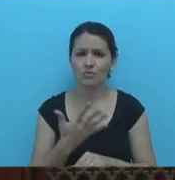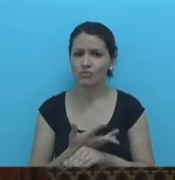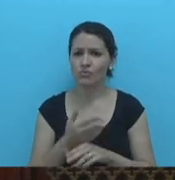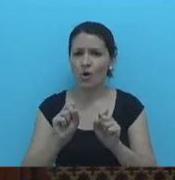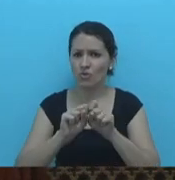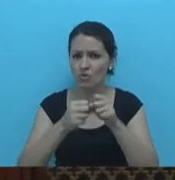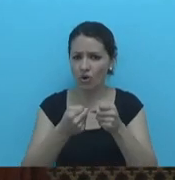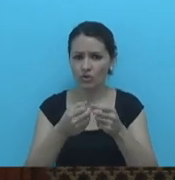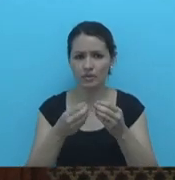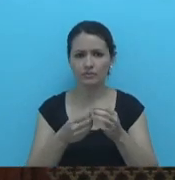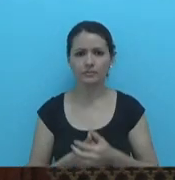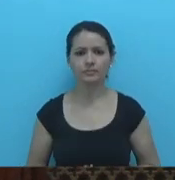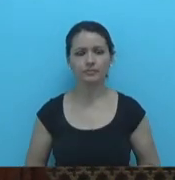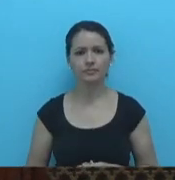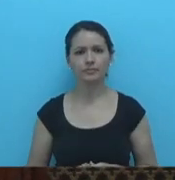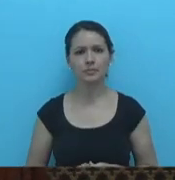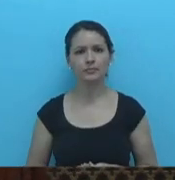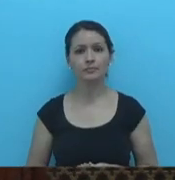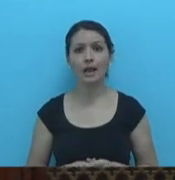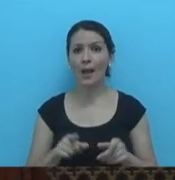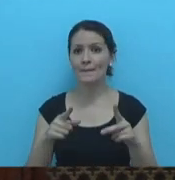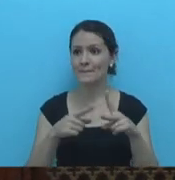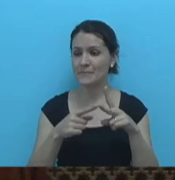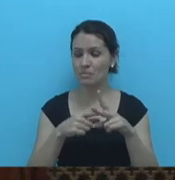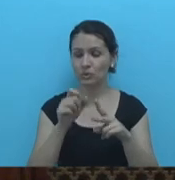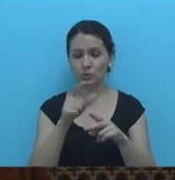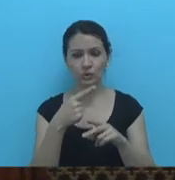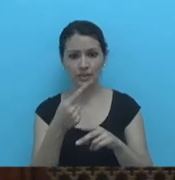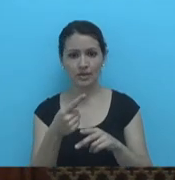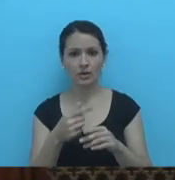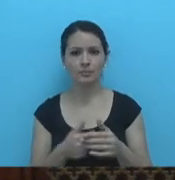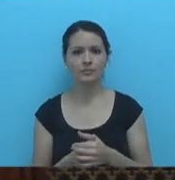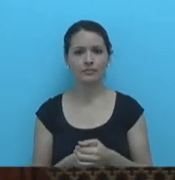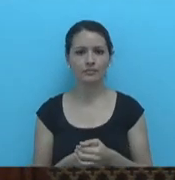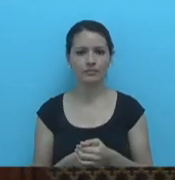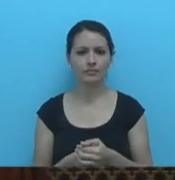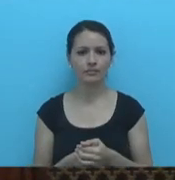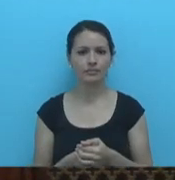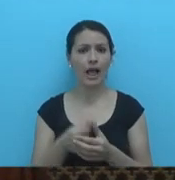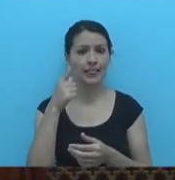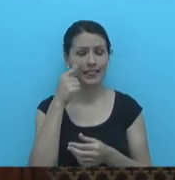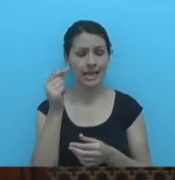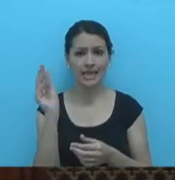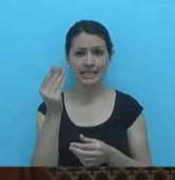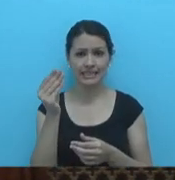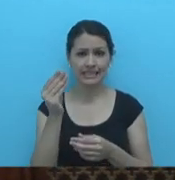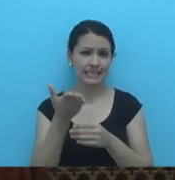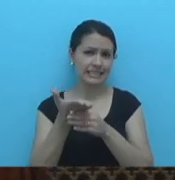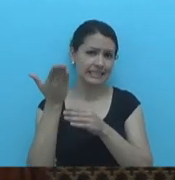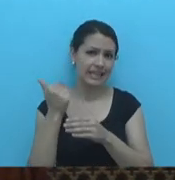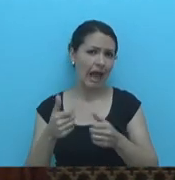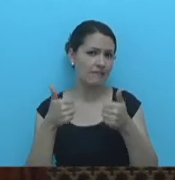encontraba su primo, Néstor Bénica, y le dijo: el sábado tenía una marcha perfecta, hoy es un montón